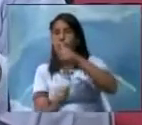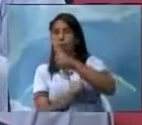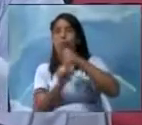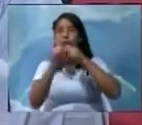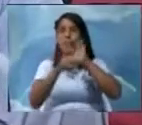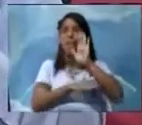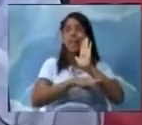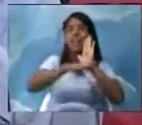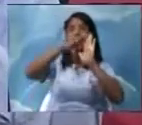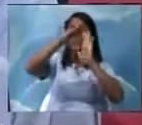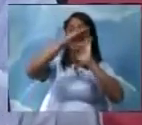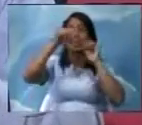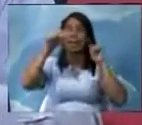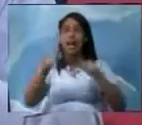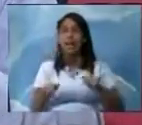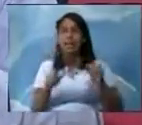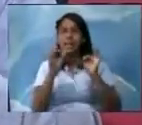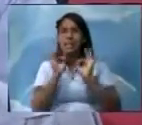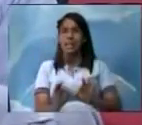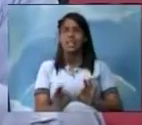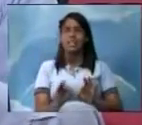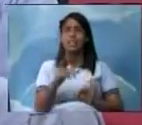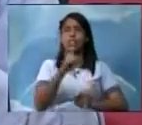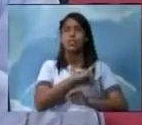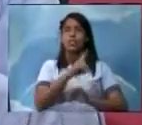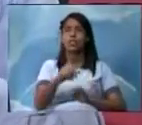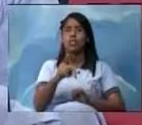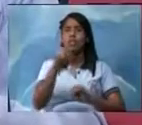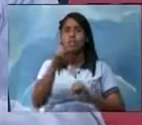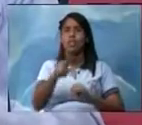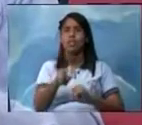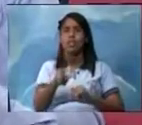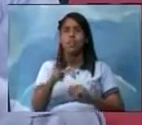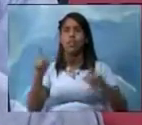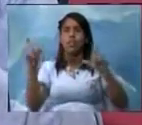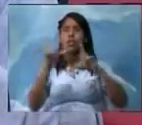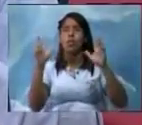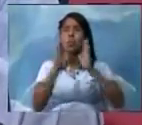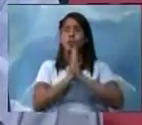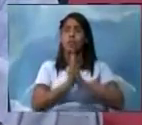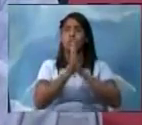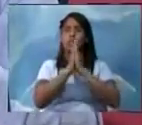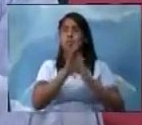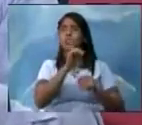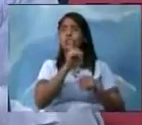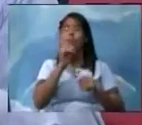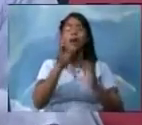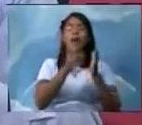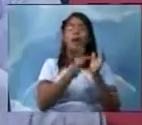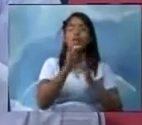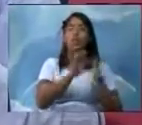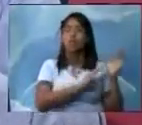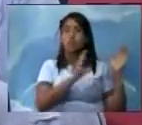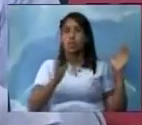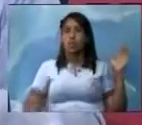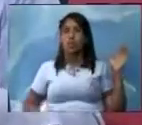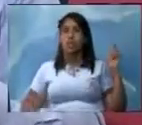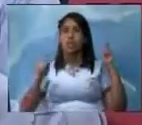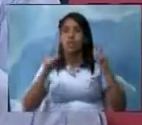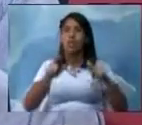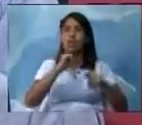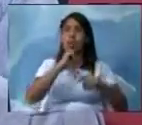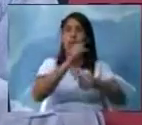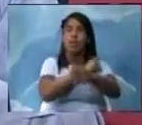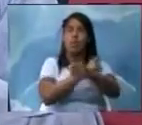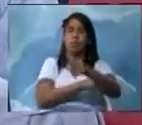crezca acá el epicentro acá el centro de estos matutinos se llama Jesucristo de él es